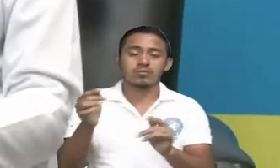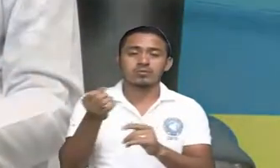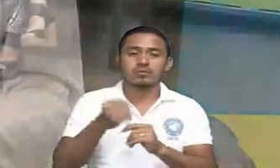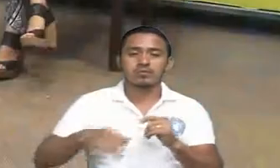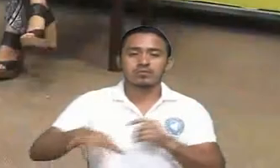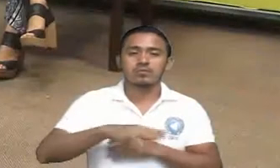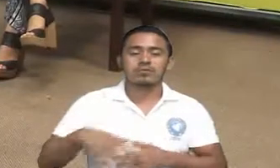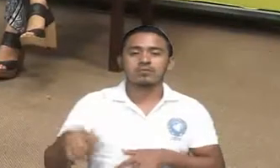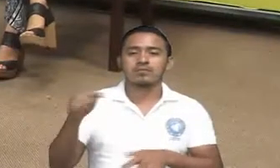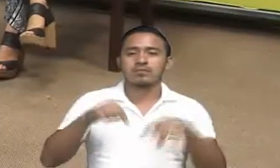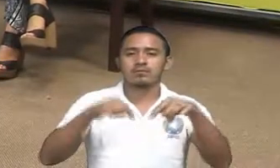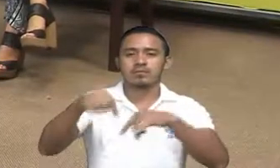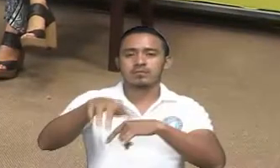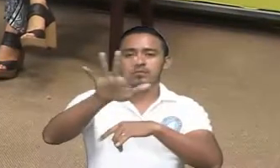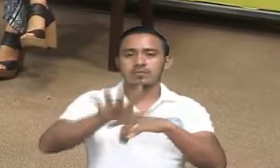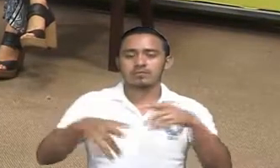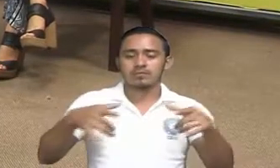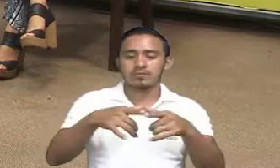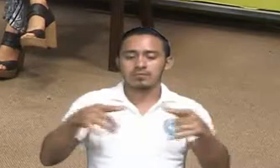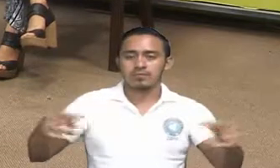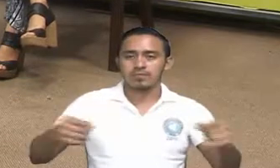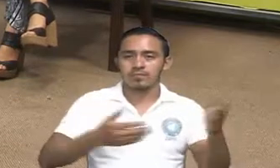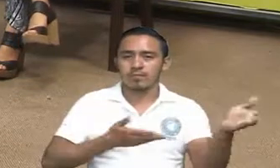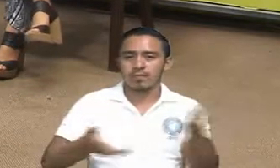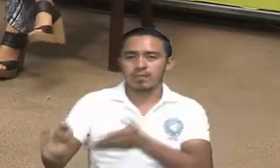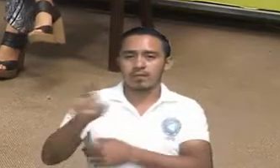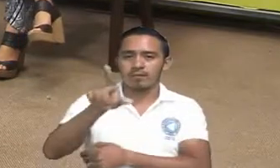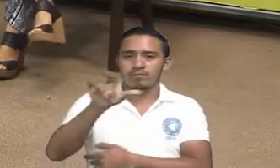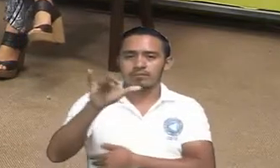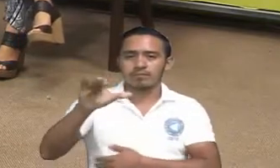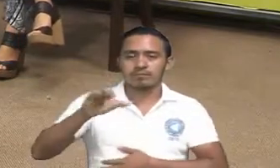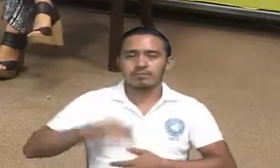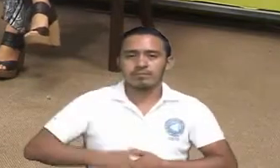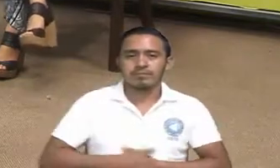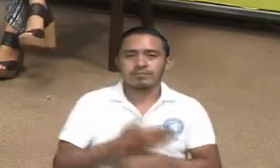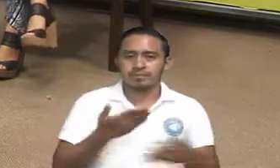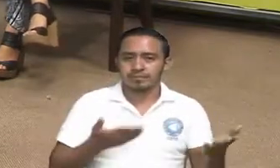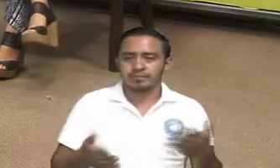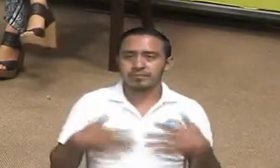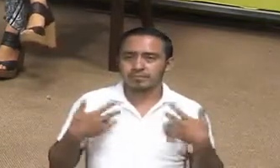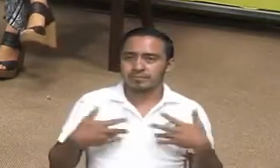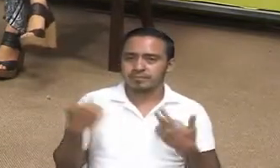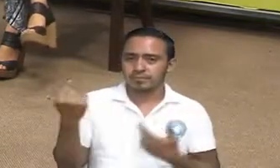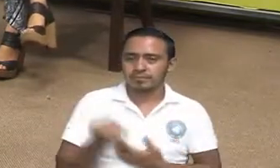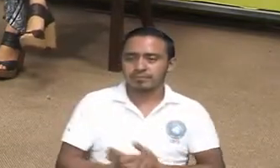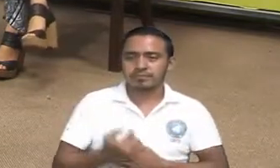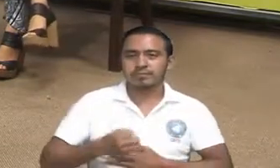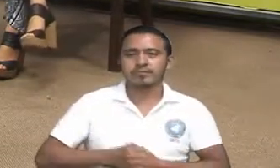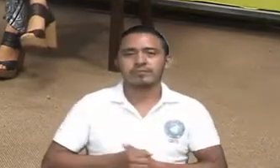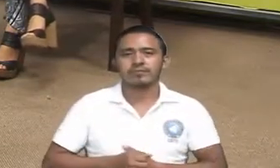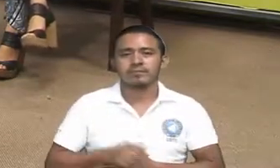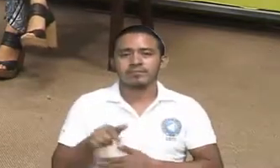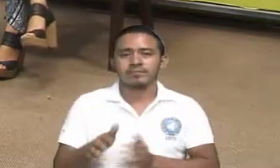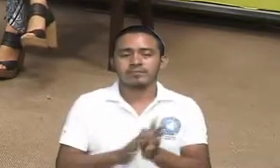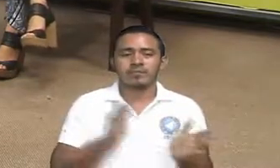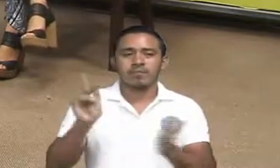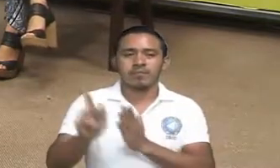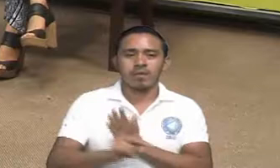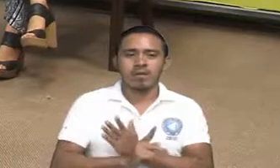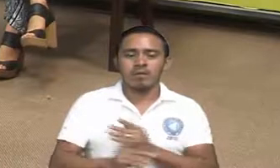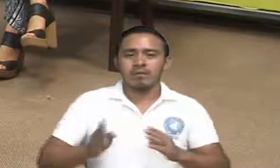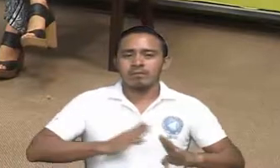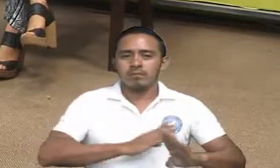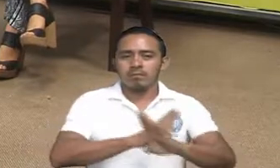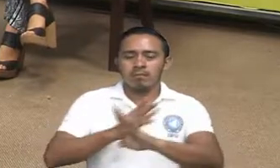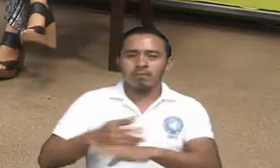kilómetro 5, aquí en Managua. Bienvenida, licenciada. Mucho gusto, es un placer tenerla nuevamente en este programa Prevenir es Salud.